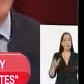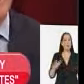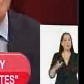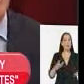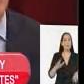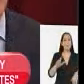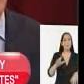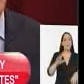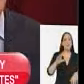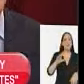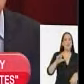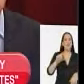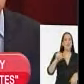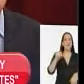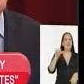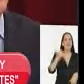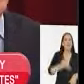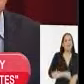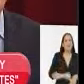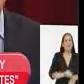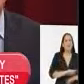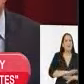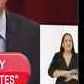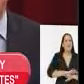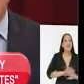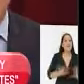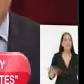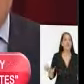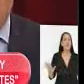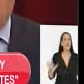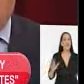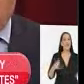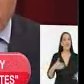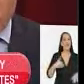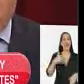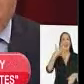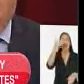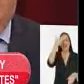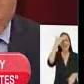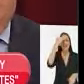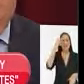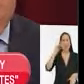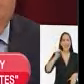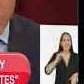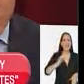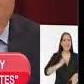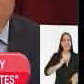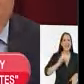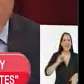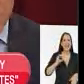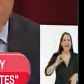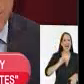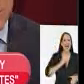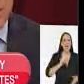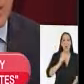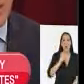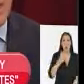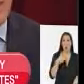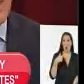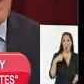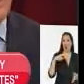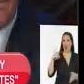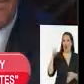estamos ahora con un aumento enorme del transporte, vuelve a aumentar la luz. No, dice que la reconoce, a diferencia de la gestión de Cristina.